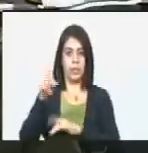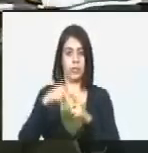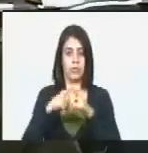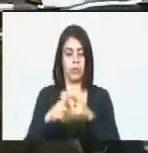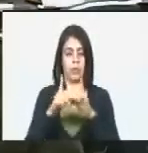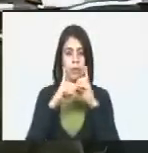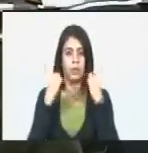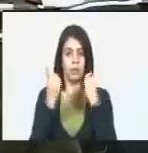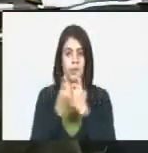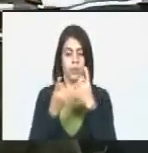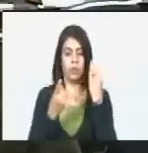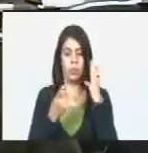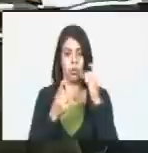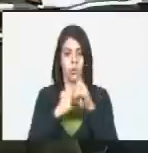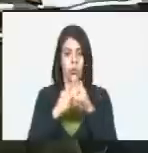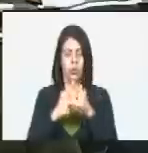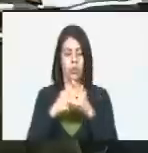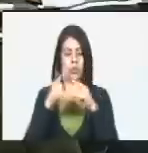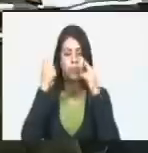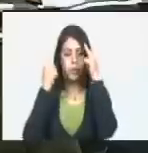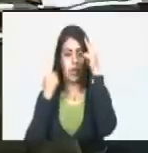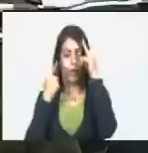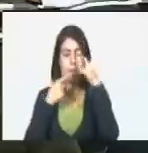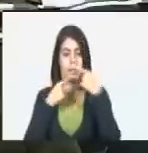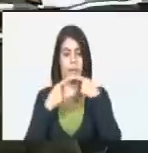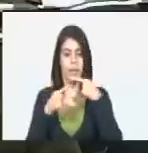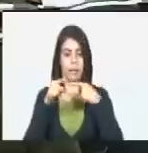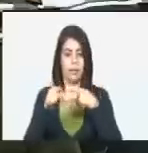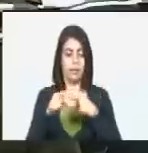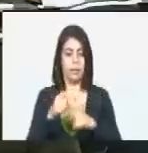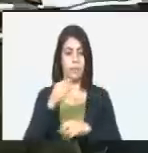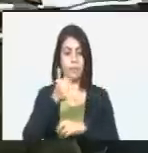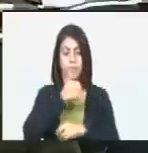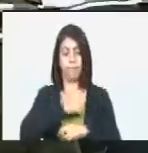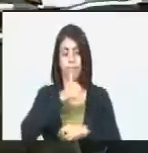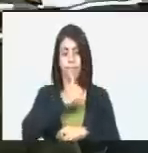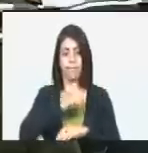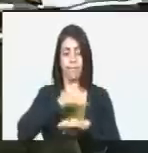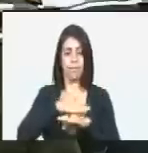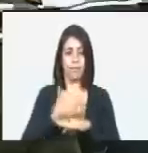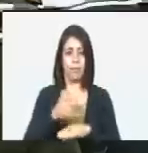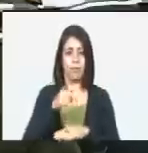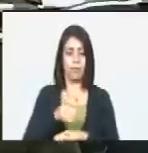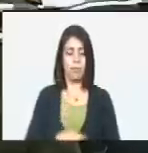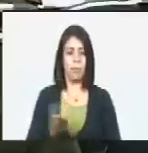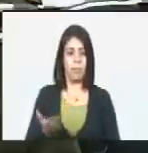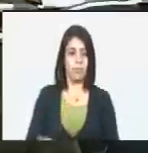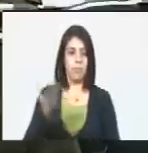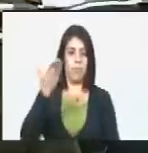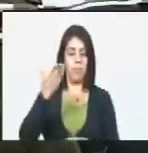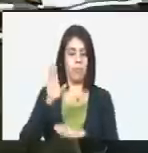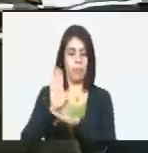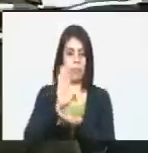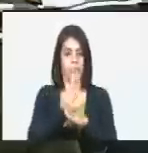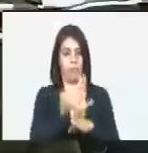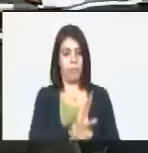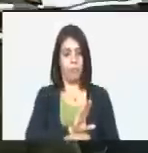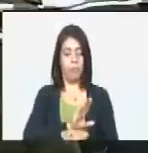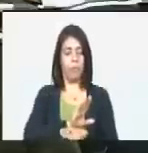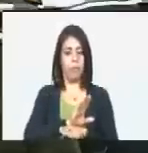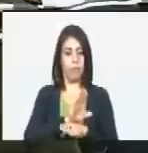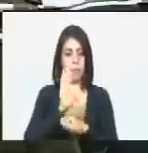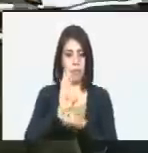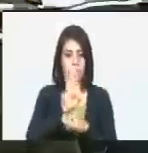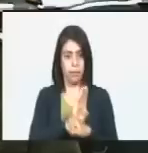Colombia, pero fue Chávez el que nos habló de culturas de resistencia, de la importancia de preservar los manantiales de la